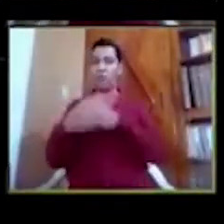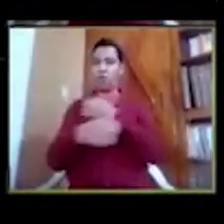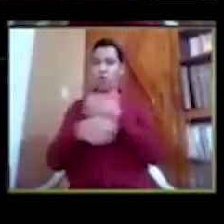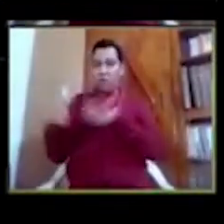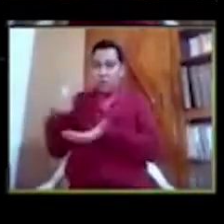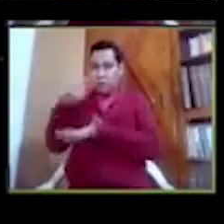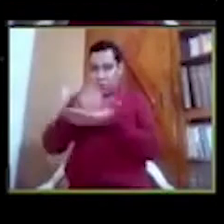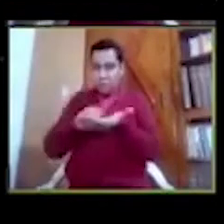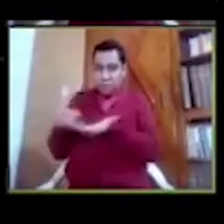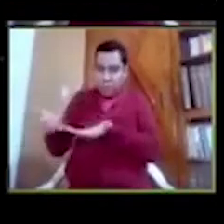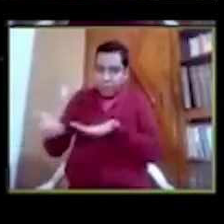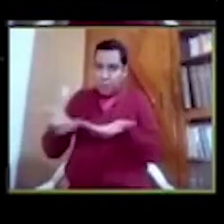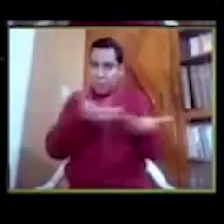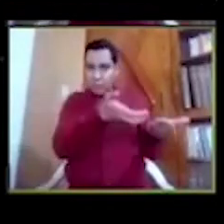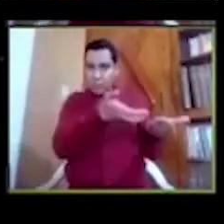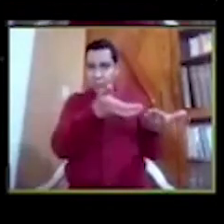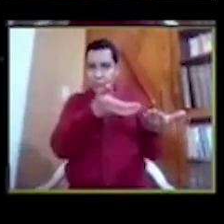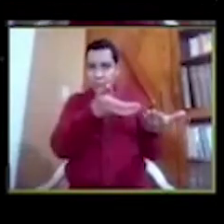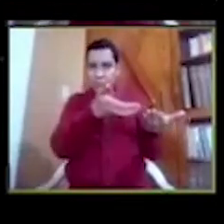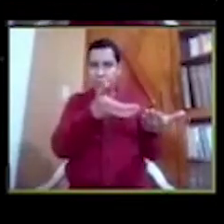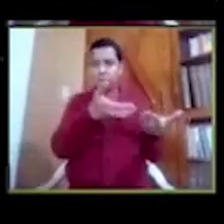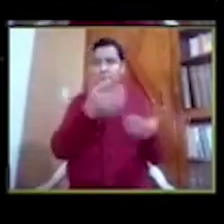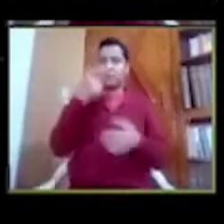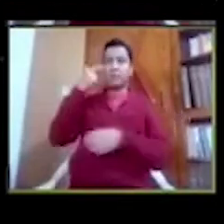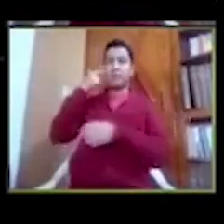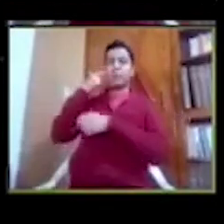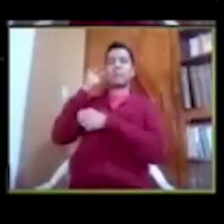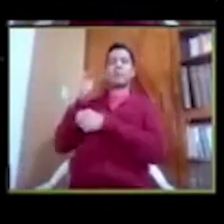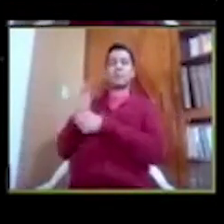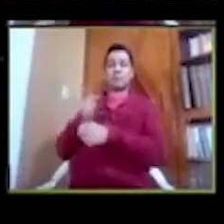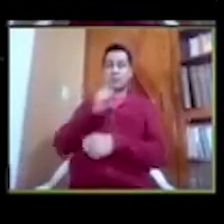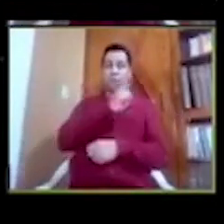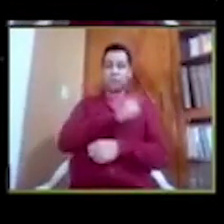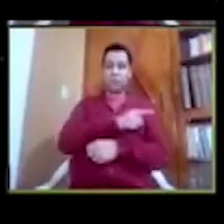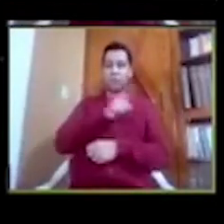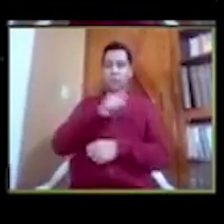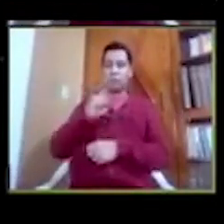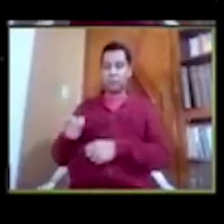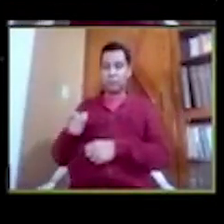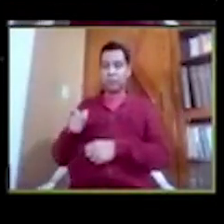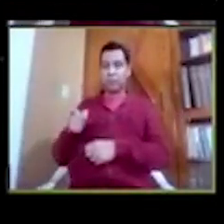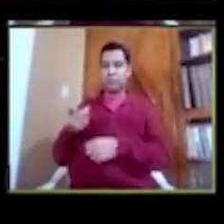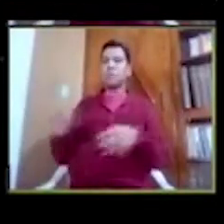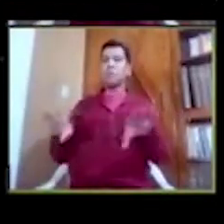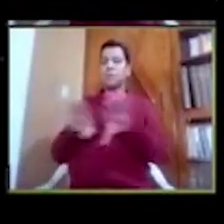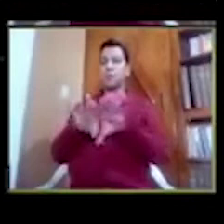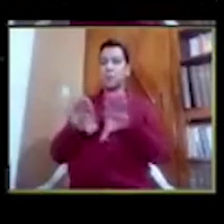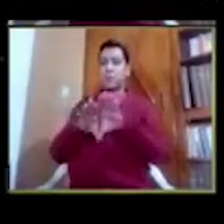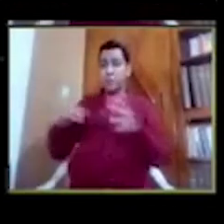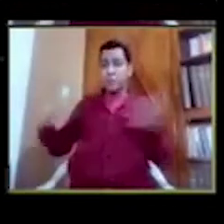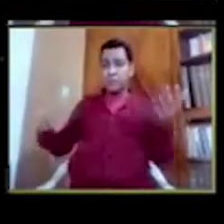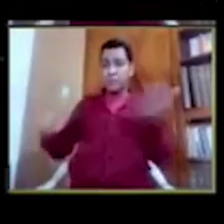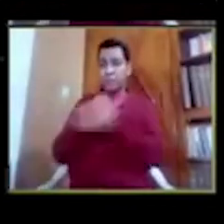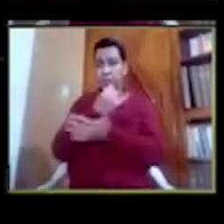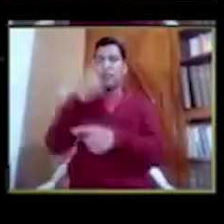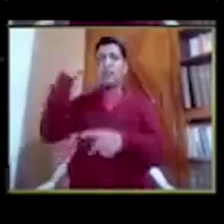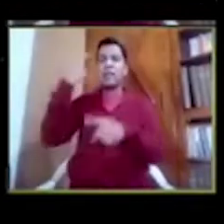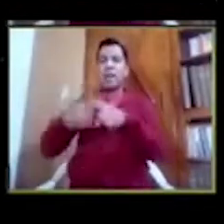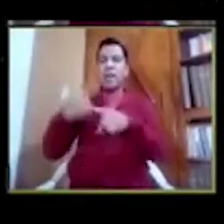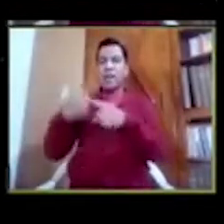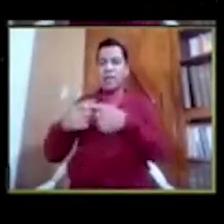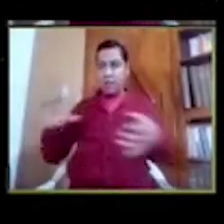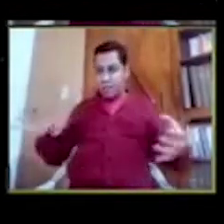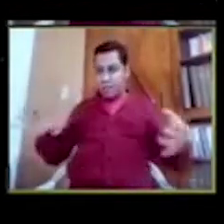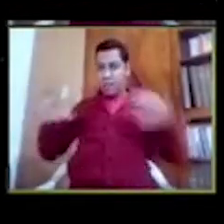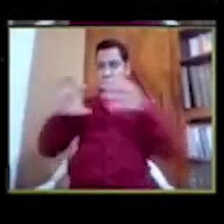veo esta dinámica bien interesante que tú dices, que la decisión de quiénes fueron los aliados y quiénes fueron